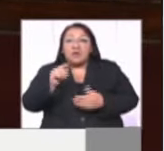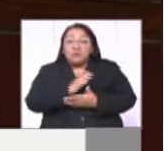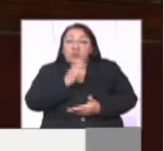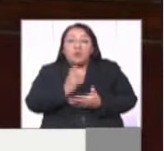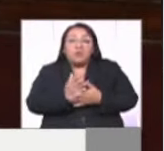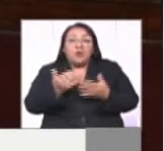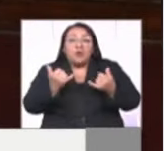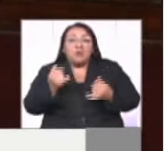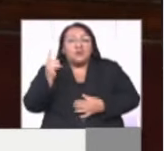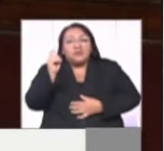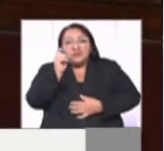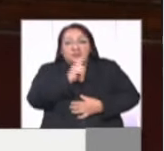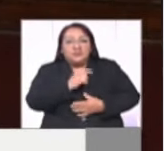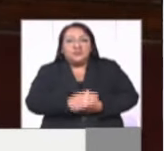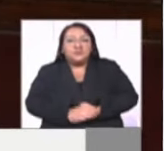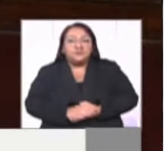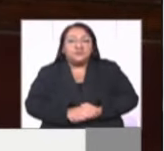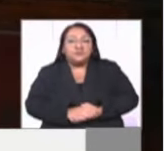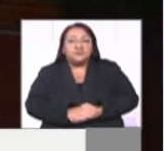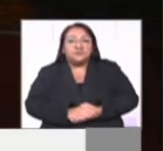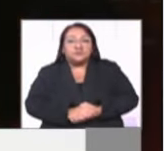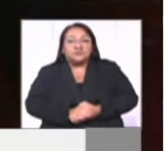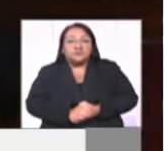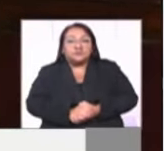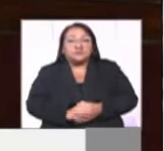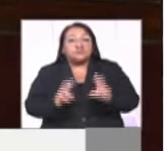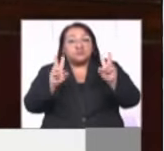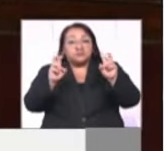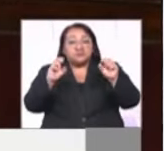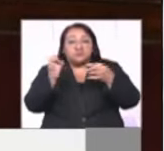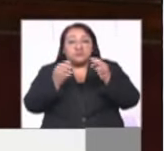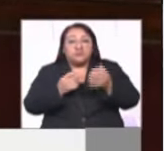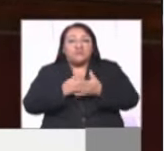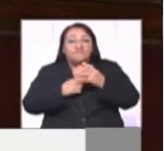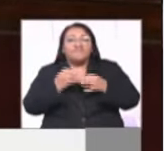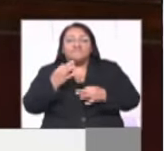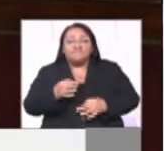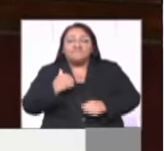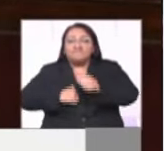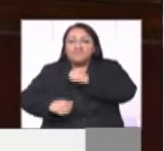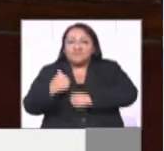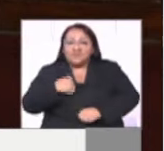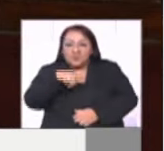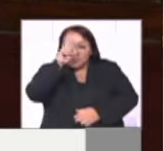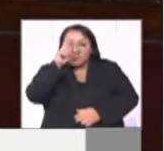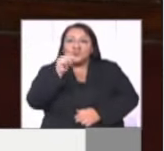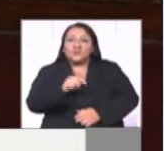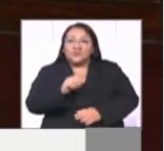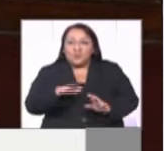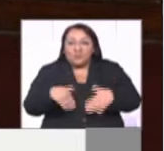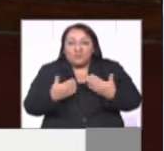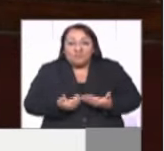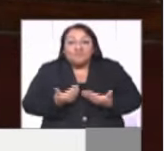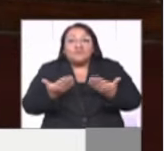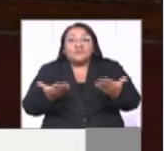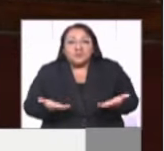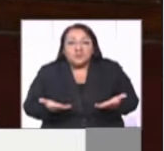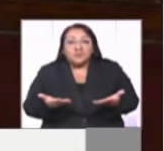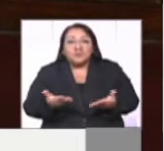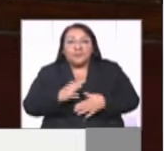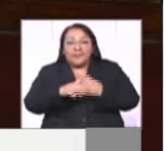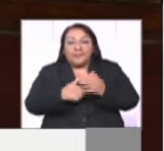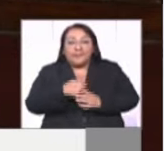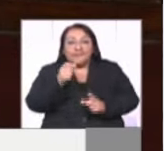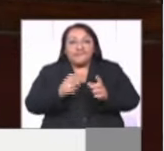situación complicada en el tema económico que atraviesa el país, podamos darle esa